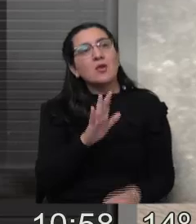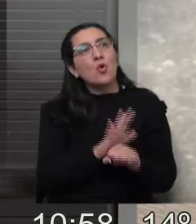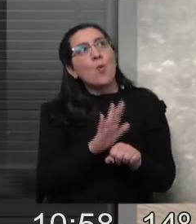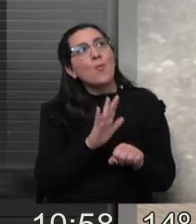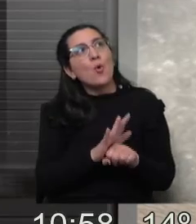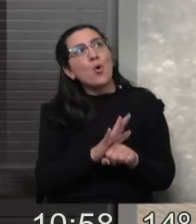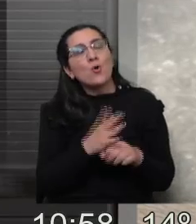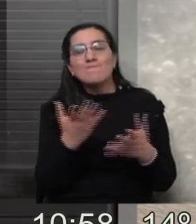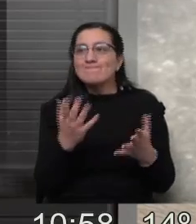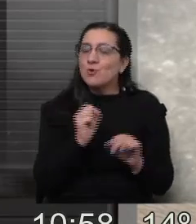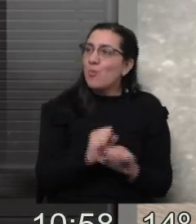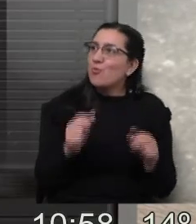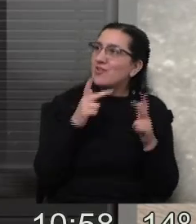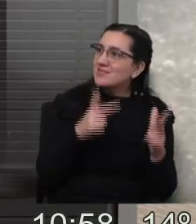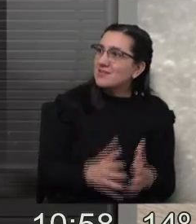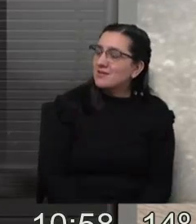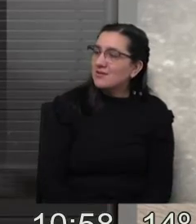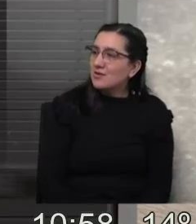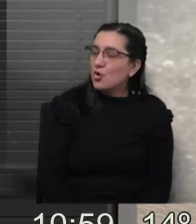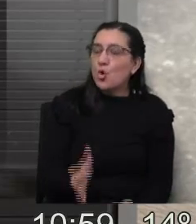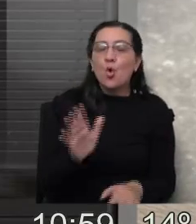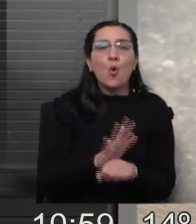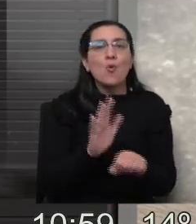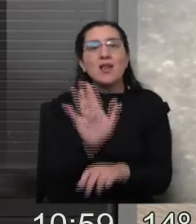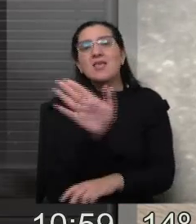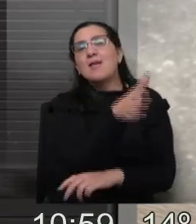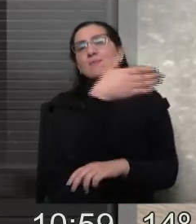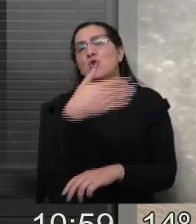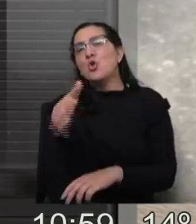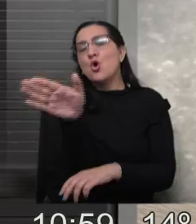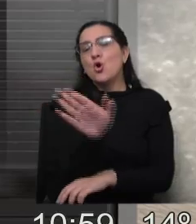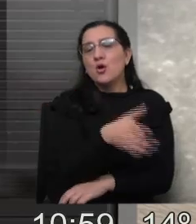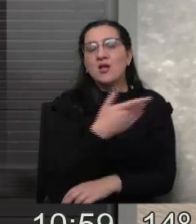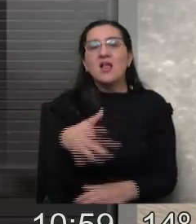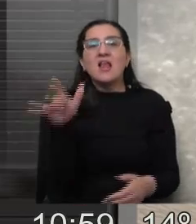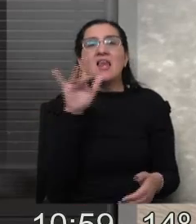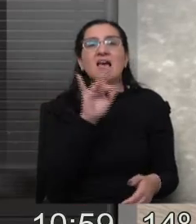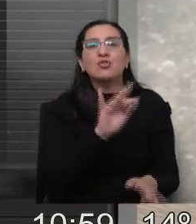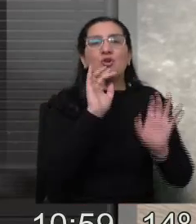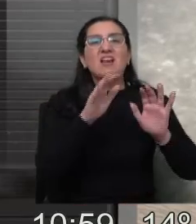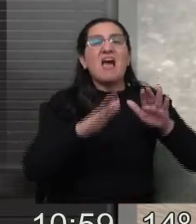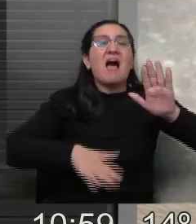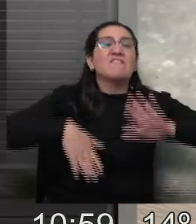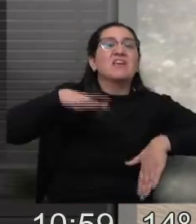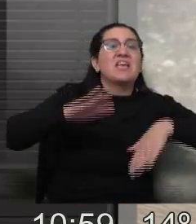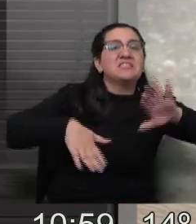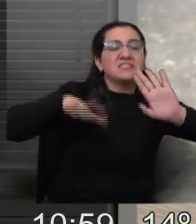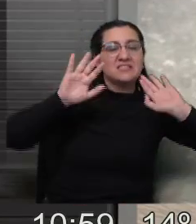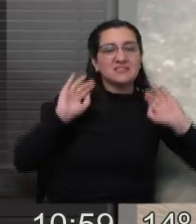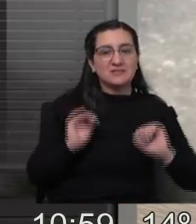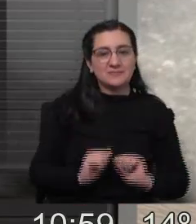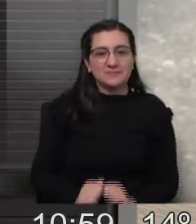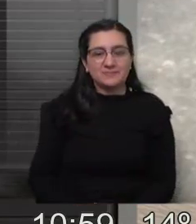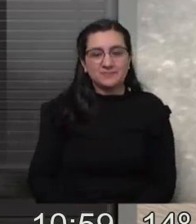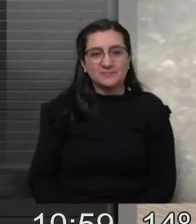como, ¿cómo podría ser? Como el himno. La tocan ocasionalmente